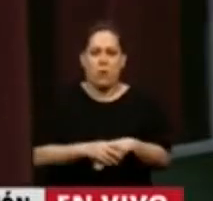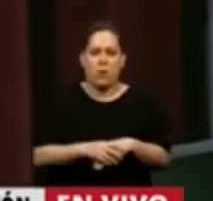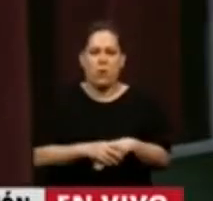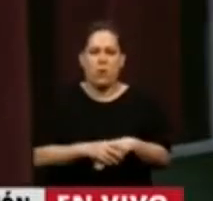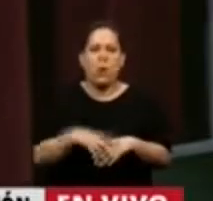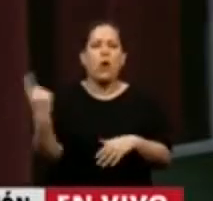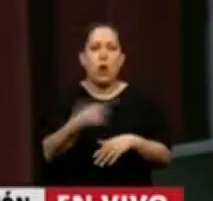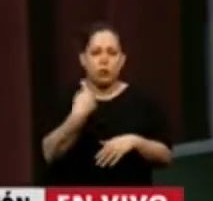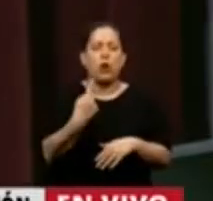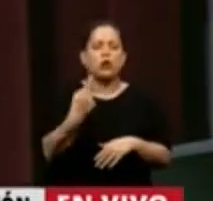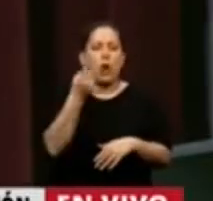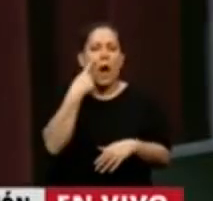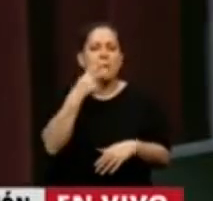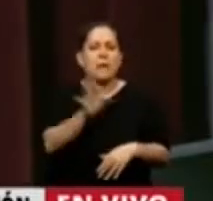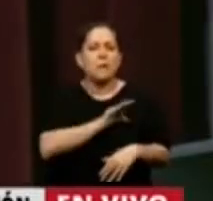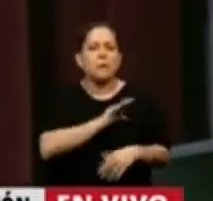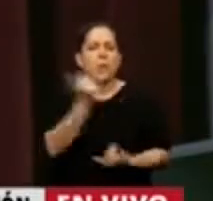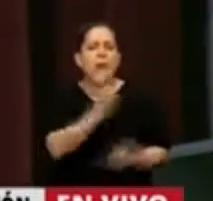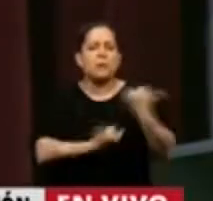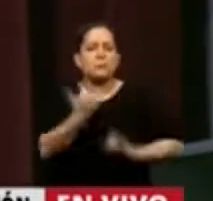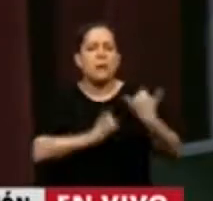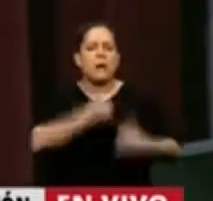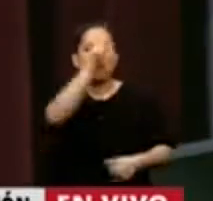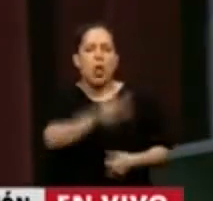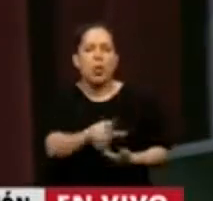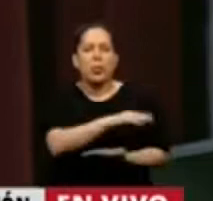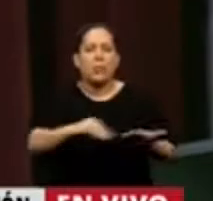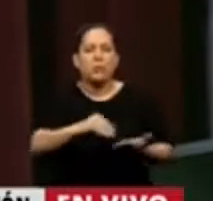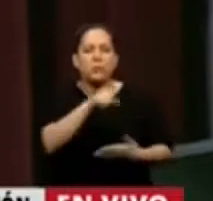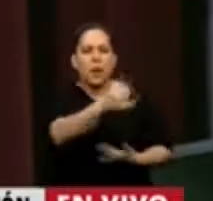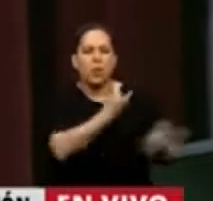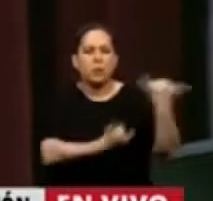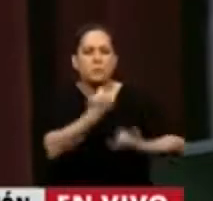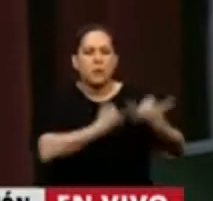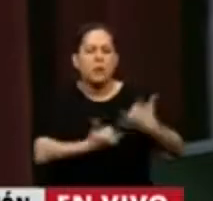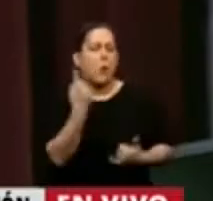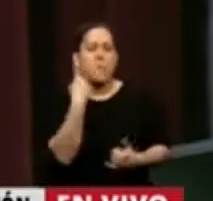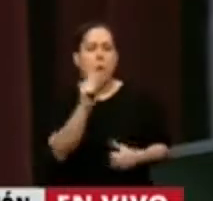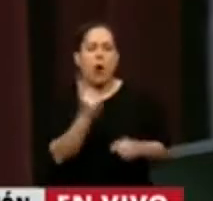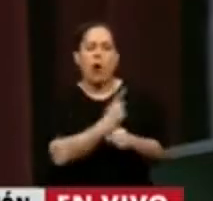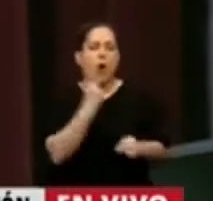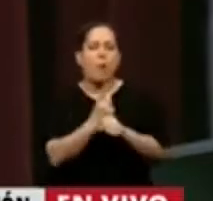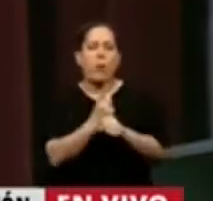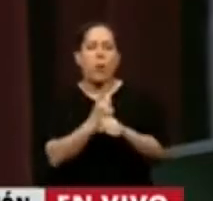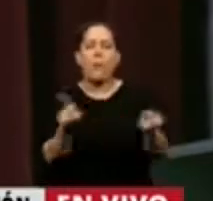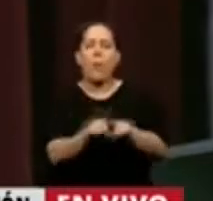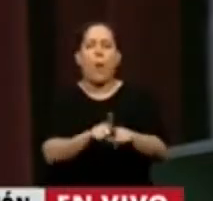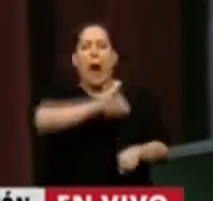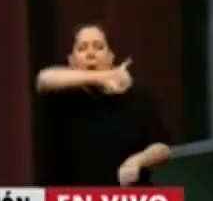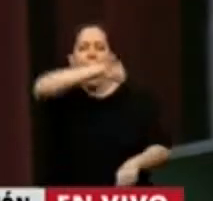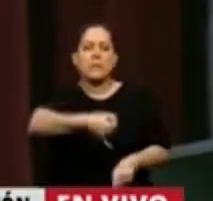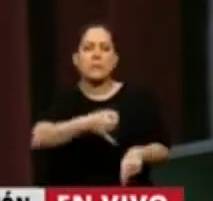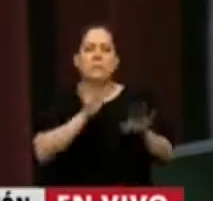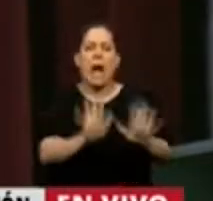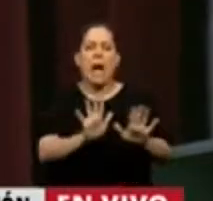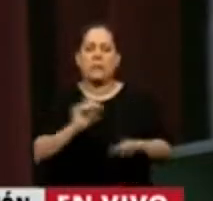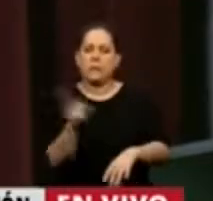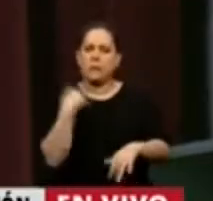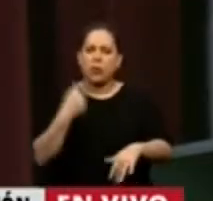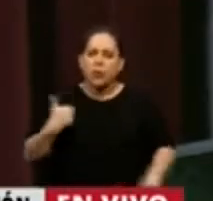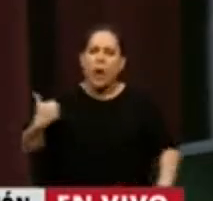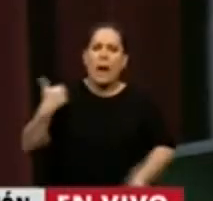Vamos a escuchar las explicaciones del señor diputado, pero no podemos admitir como cuerpo